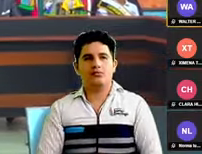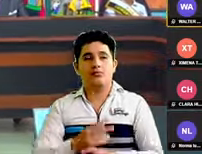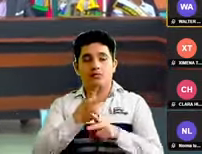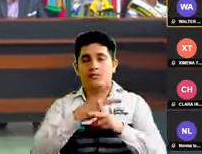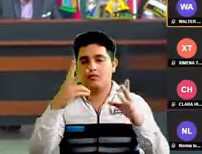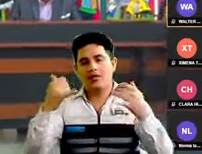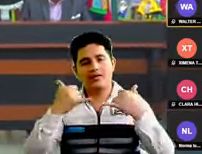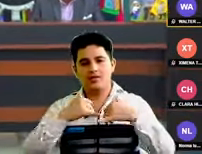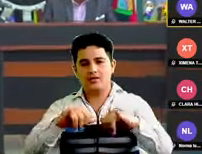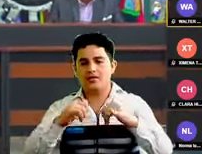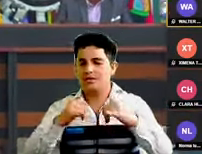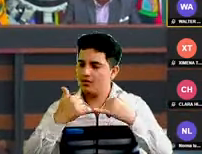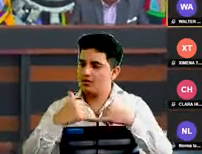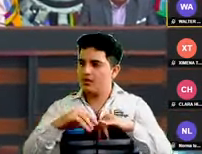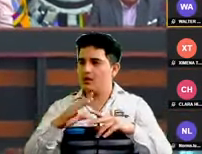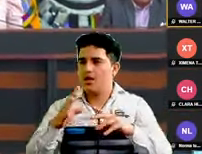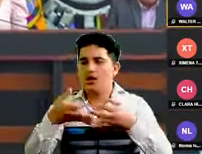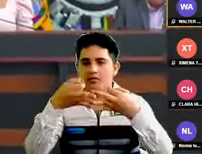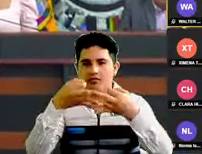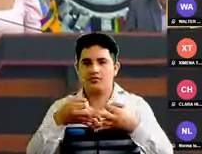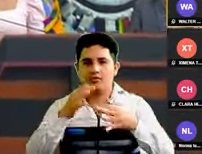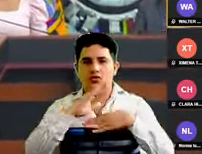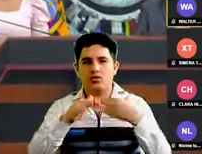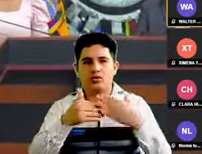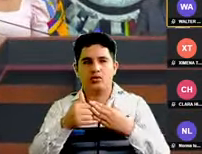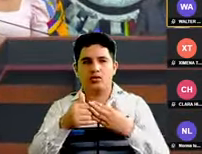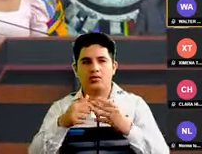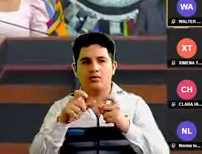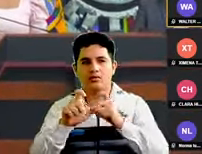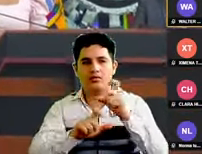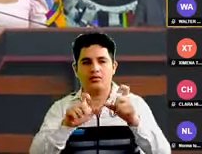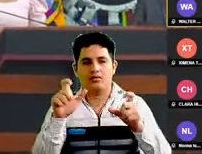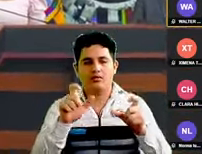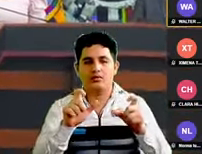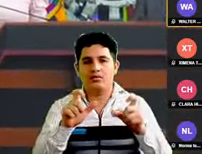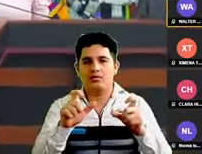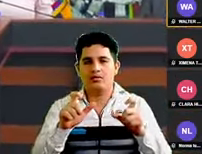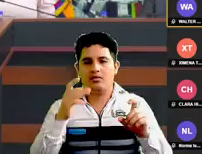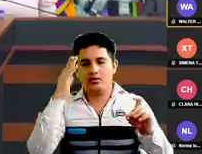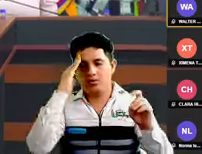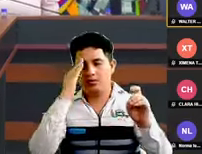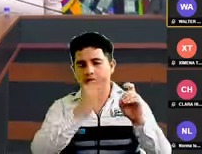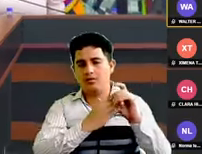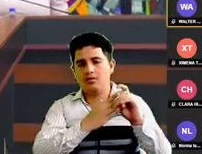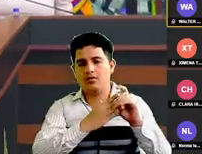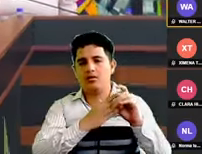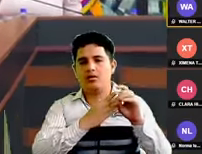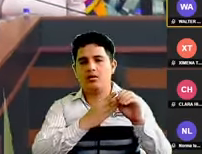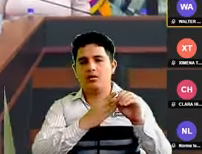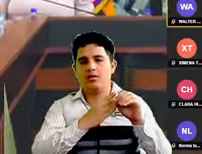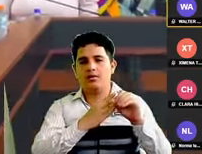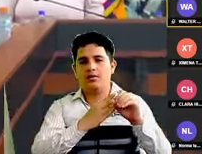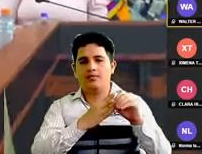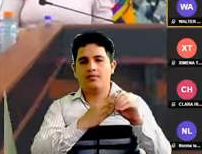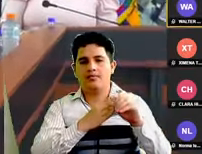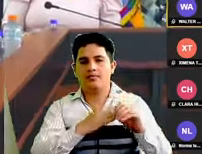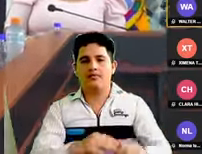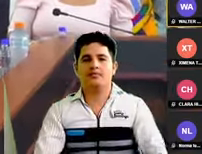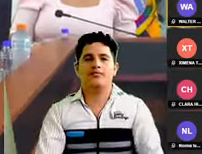sigue y seguirá haciendo justicia con las personas en el tema de la posesión de la